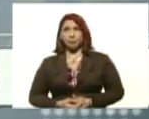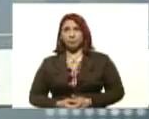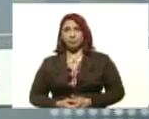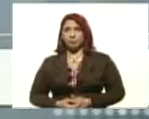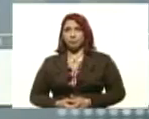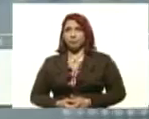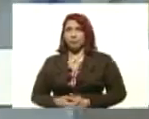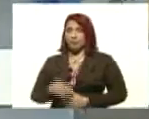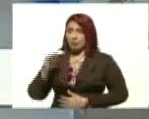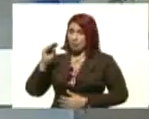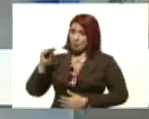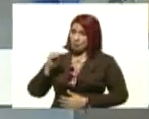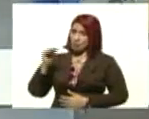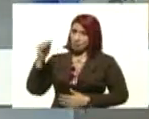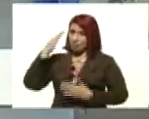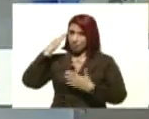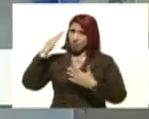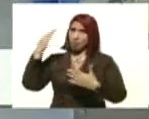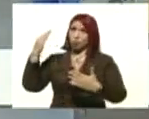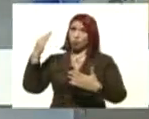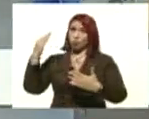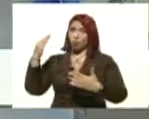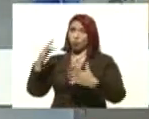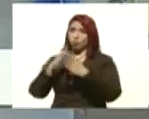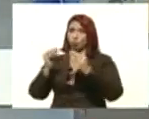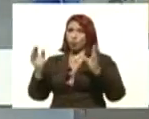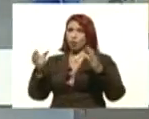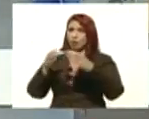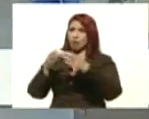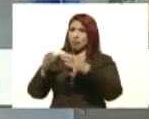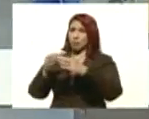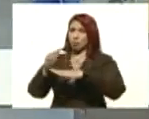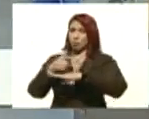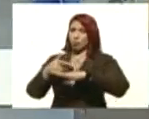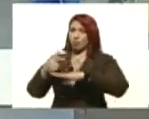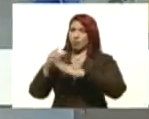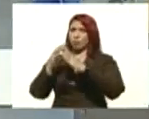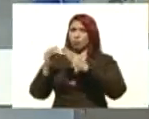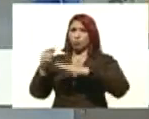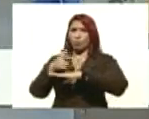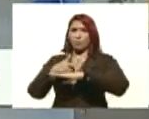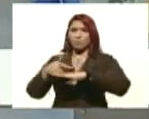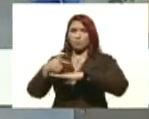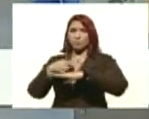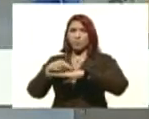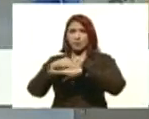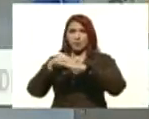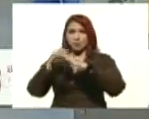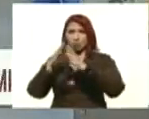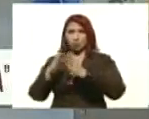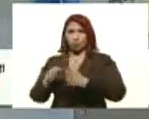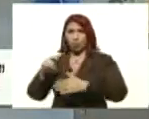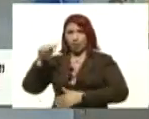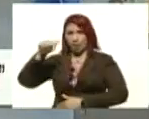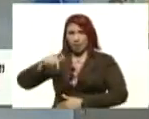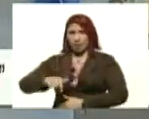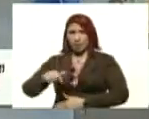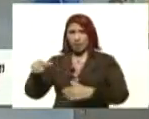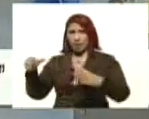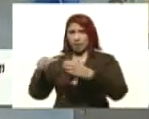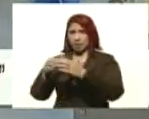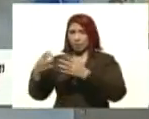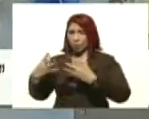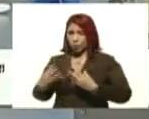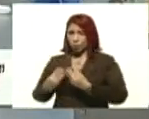Hermano presidente, saludo a todo el equipo de gobierno, a todos los ministros. Aquí con el equipo que me acompaña,